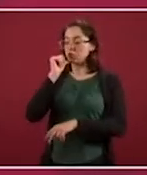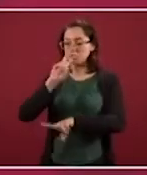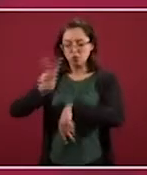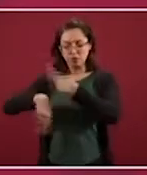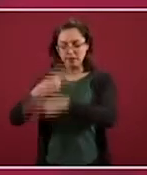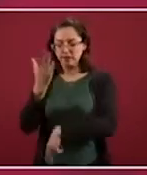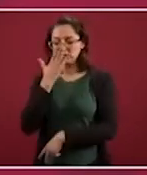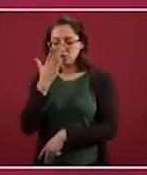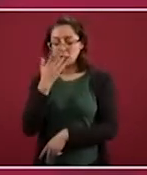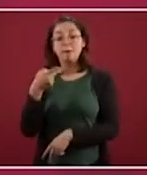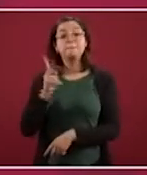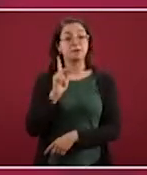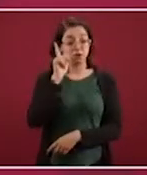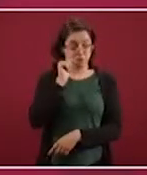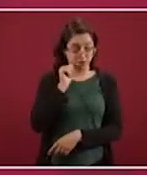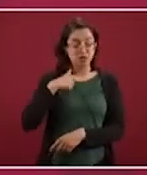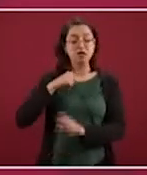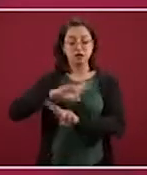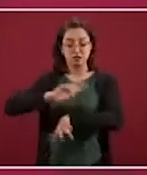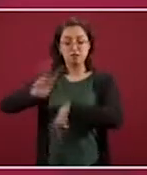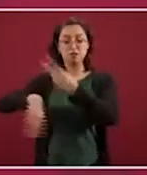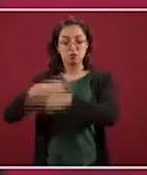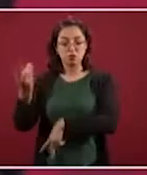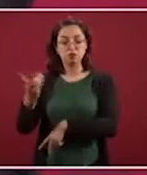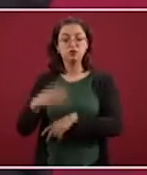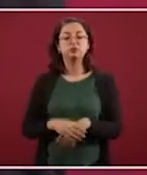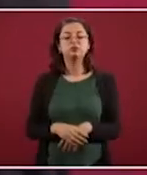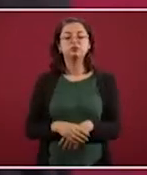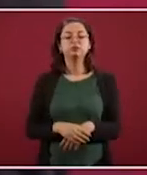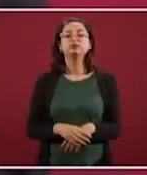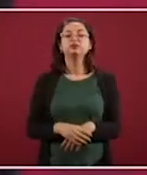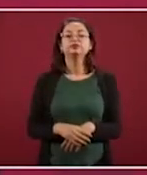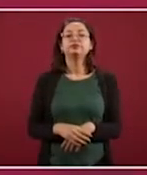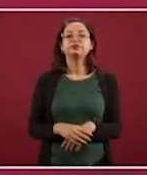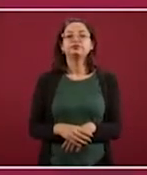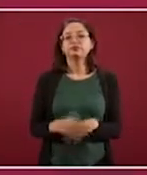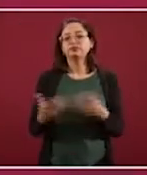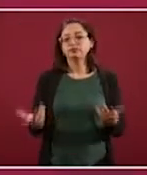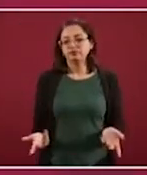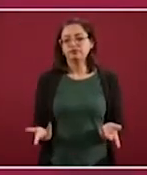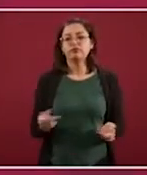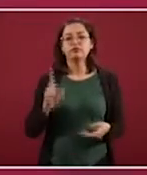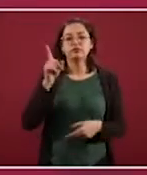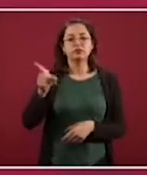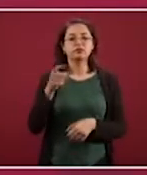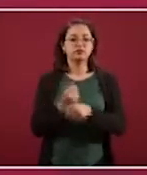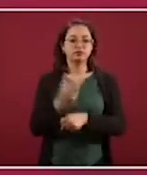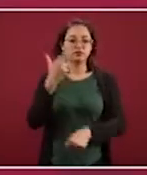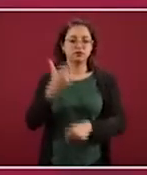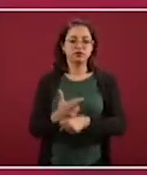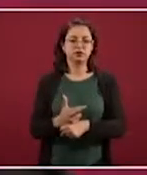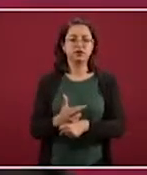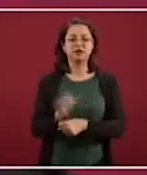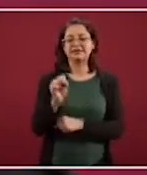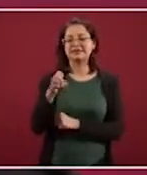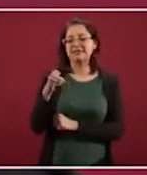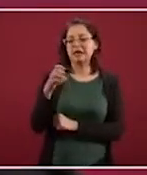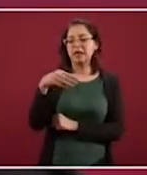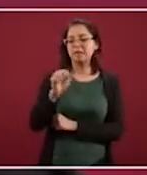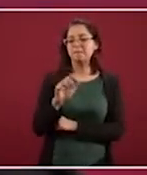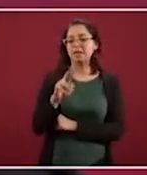y me va a presentar un informe el secretario de Medio